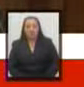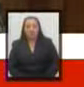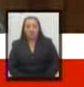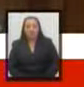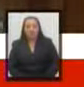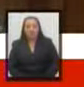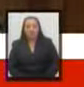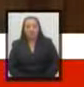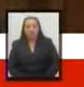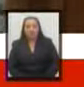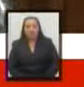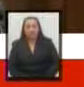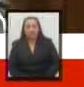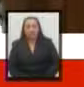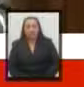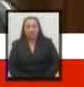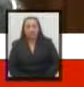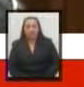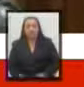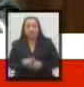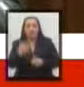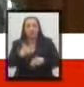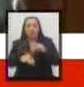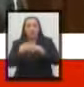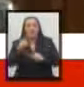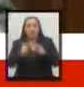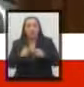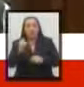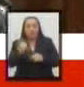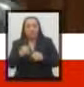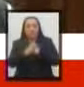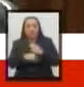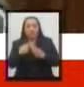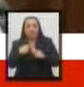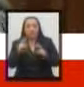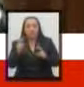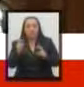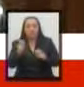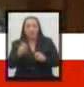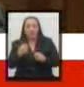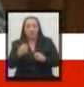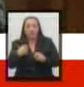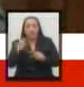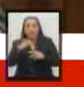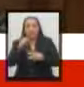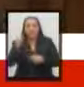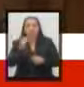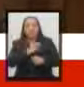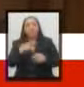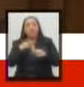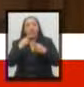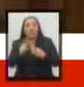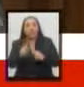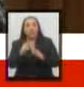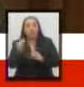esta estratificación de los tres pisos, todos los ciudadanos de un país donde es un Estado social de derechos tienen derechos y el Estado tiene que responder por